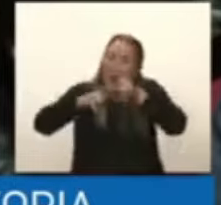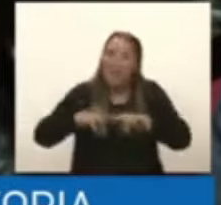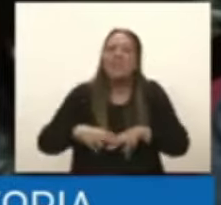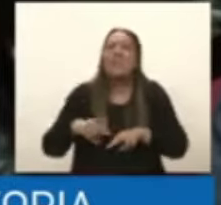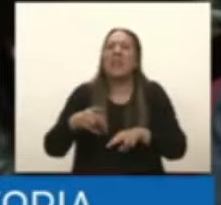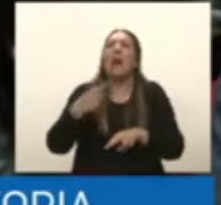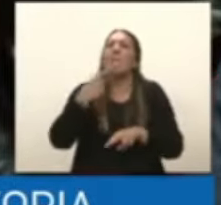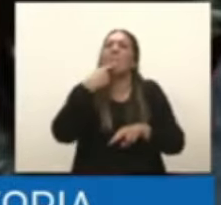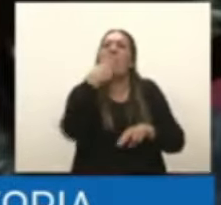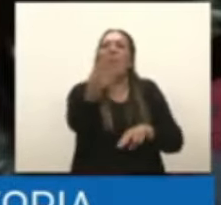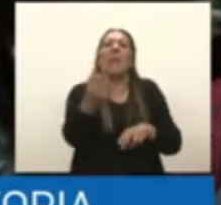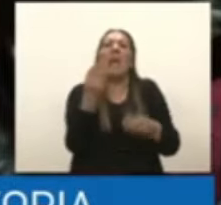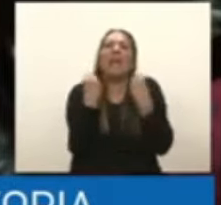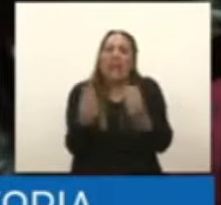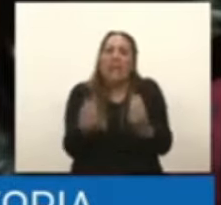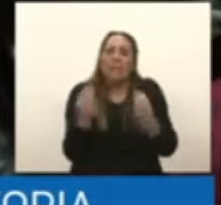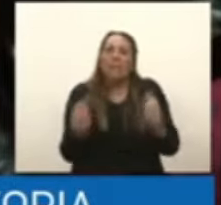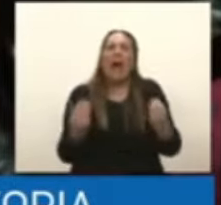entre Milei y